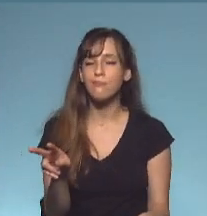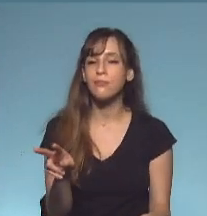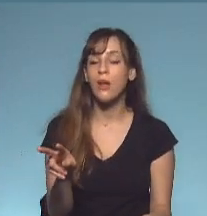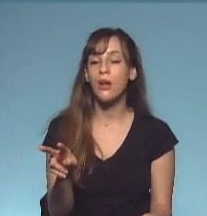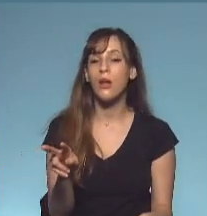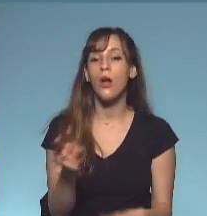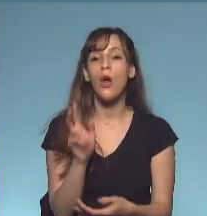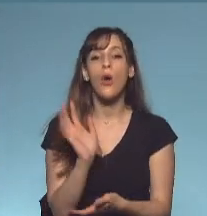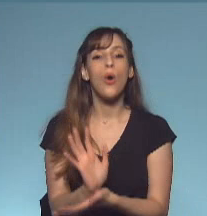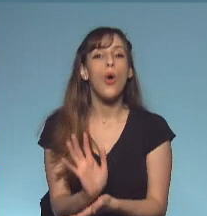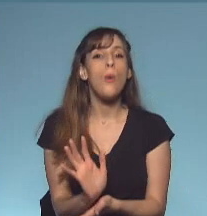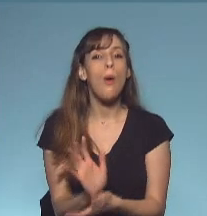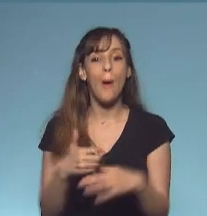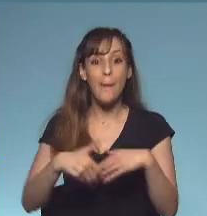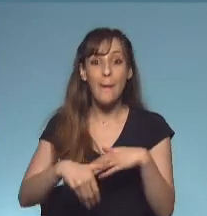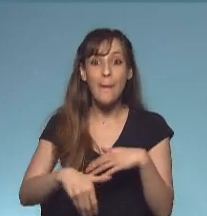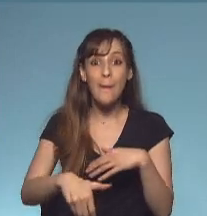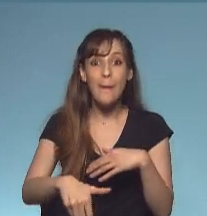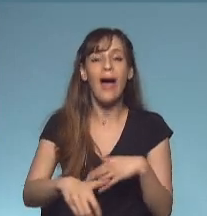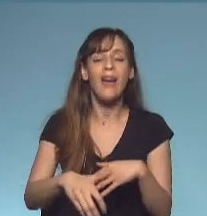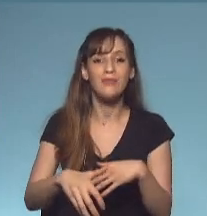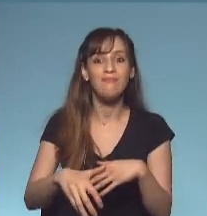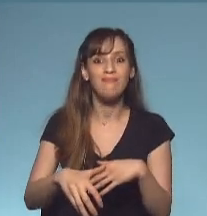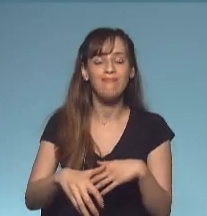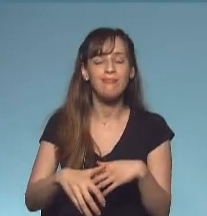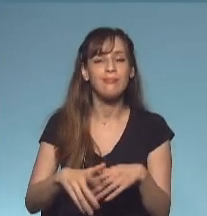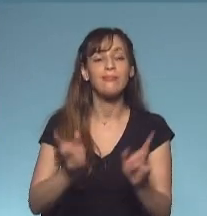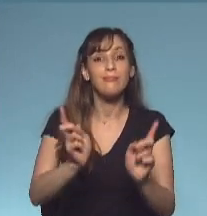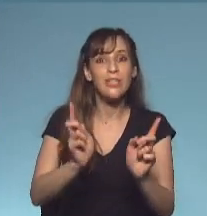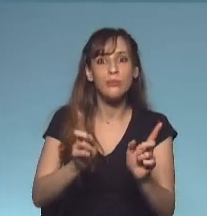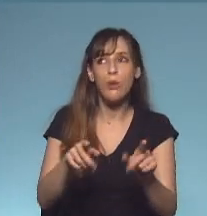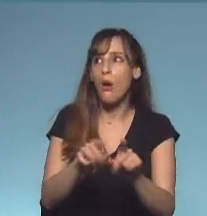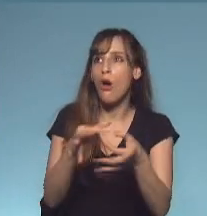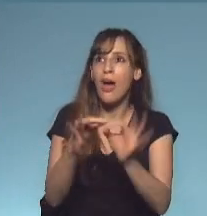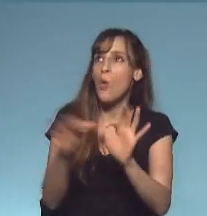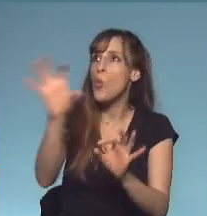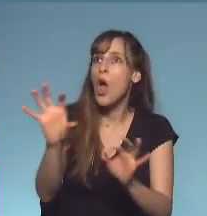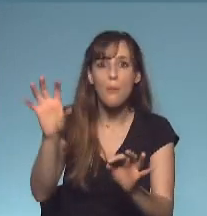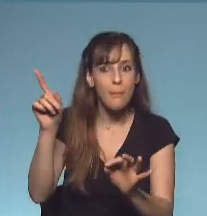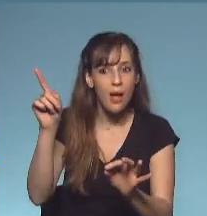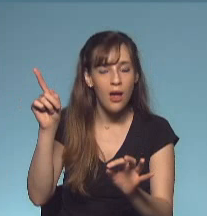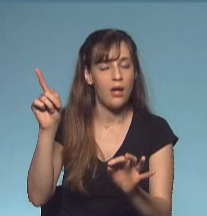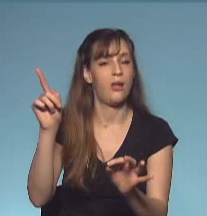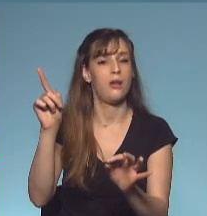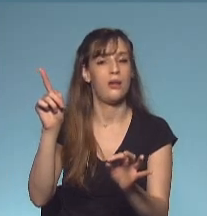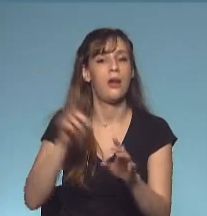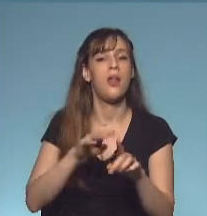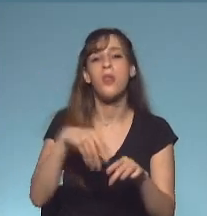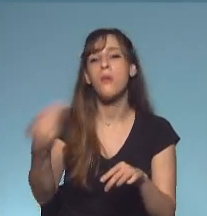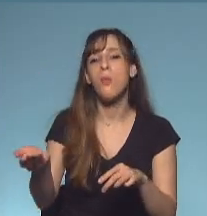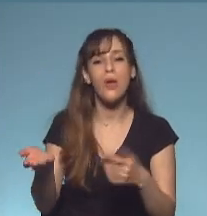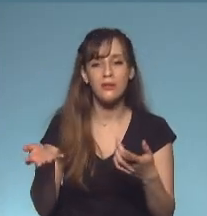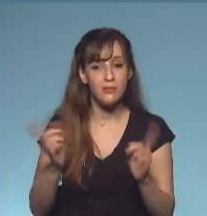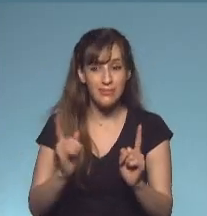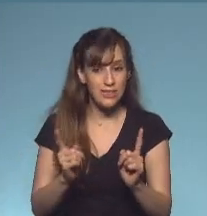fuera una ola que se aproximara a nosotros, lo que ocurrió en Europa, lo que más adelante ocurrió en